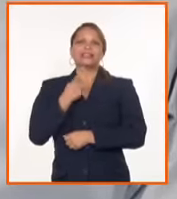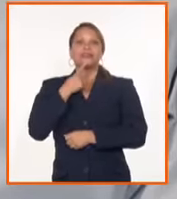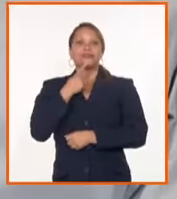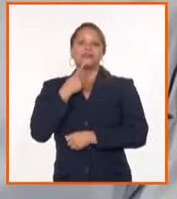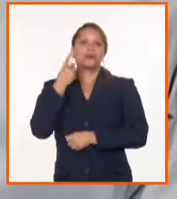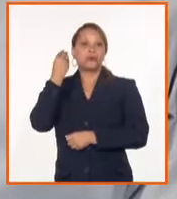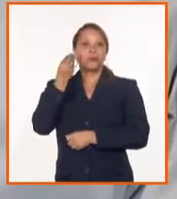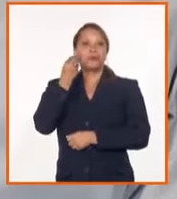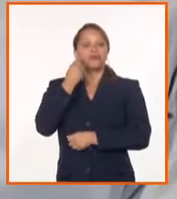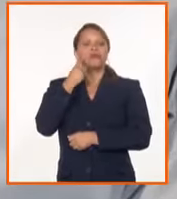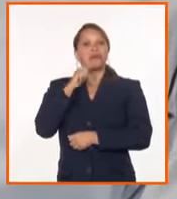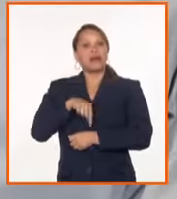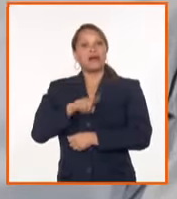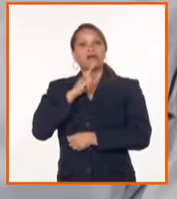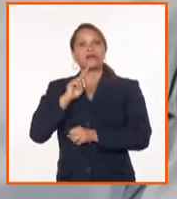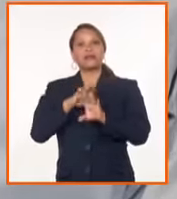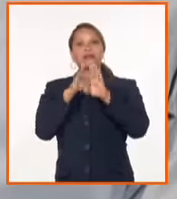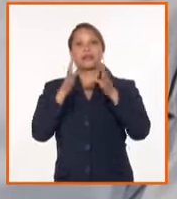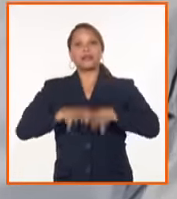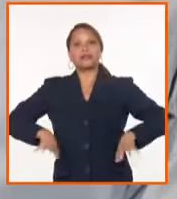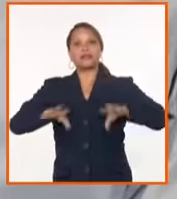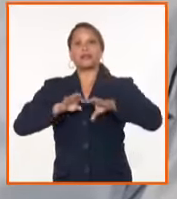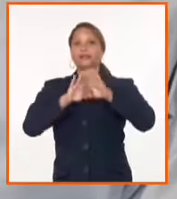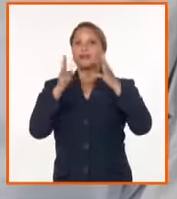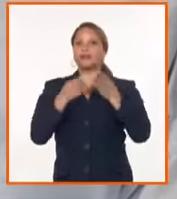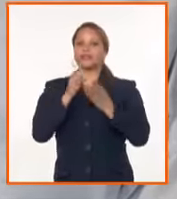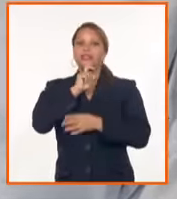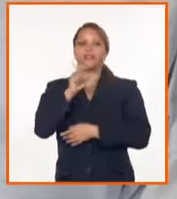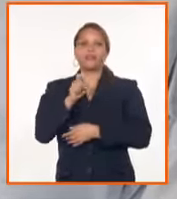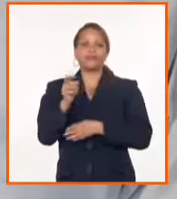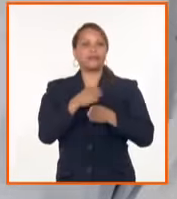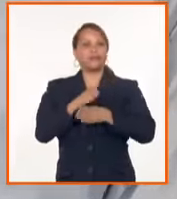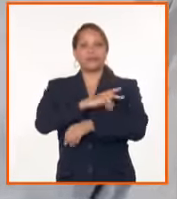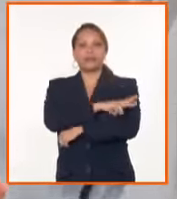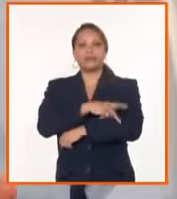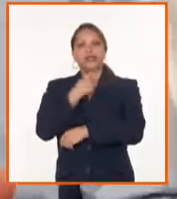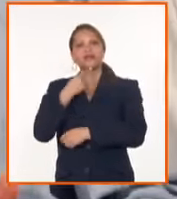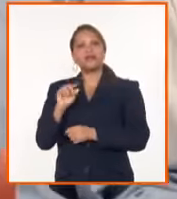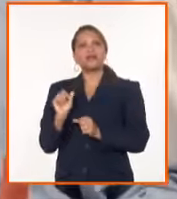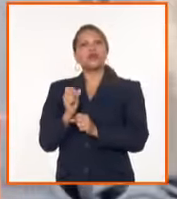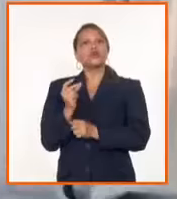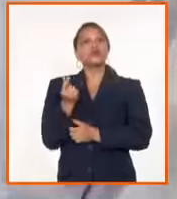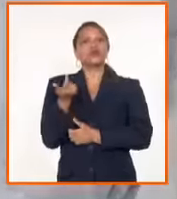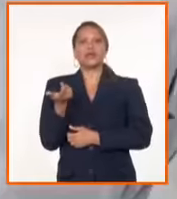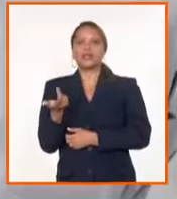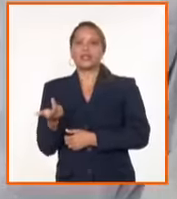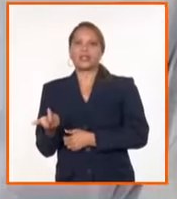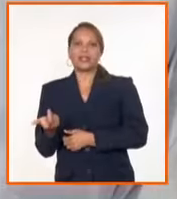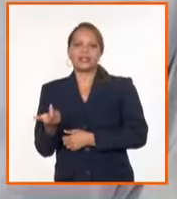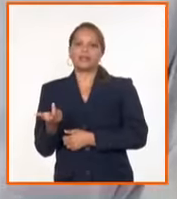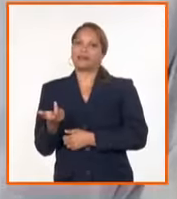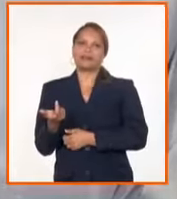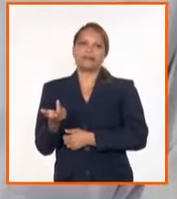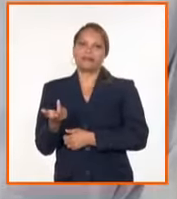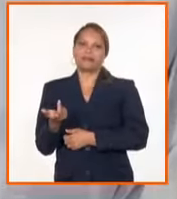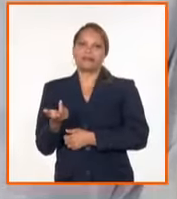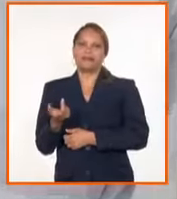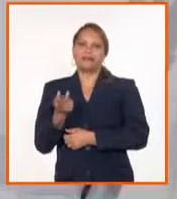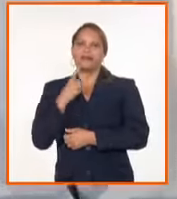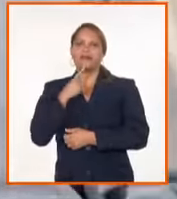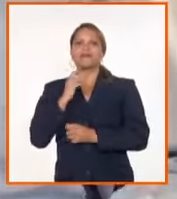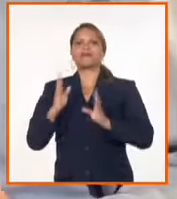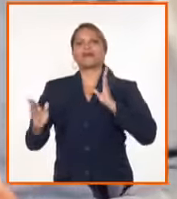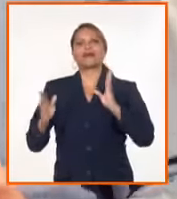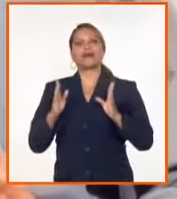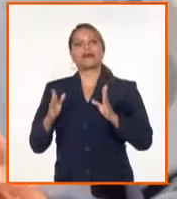del mundo que estamos viviendo. Y más que todo, entonces habría que decir, qué suerte, qué mala suerte tiene esta época. Una época tan convulsa,